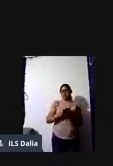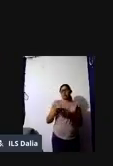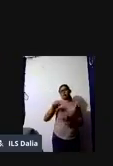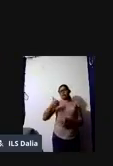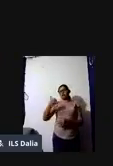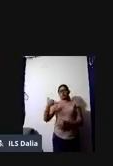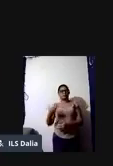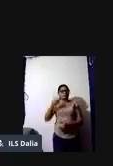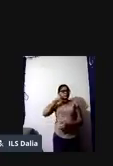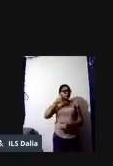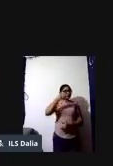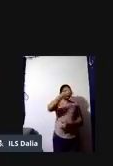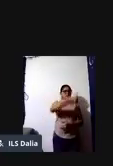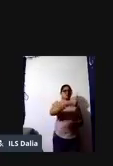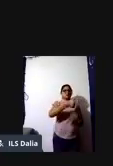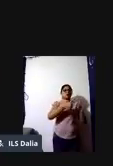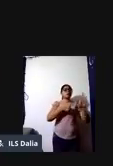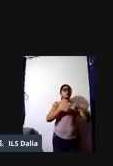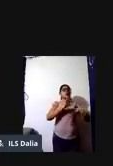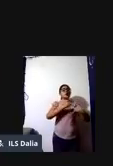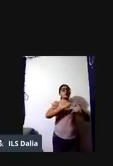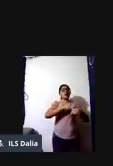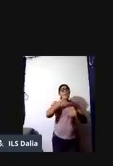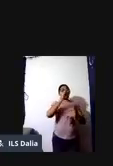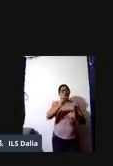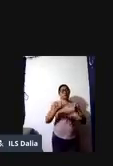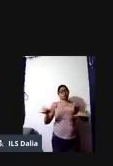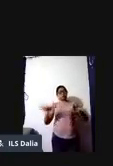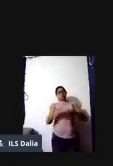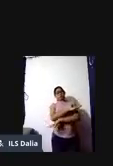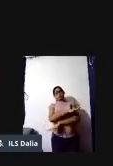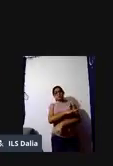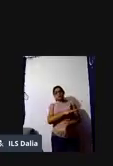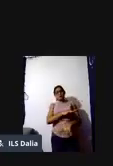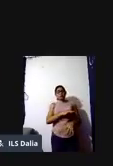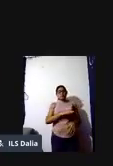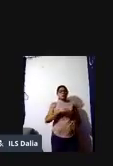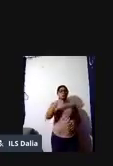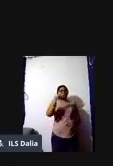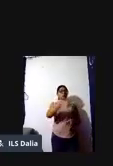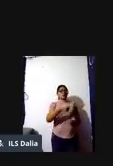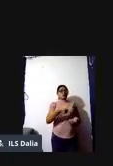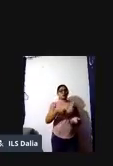que iba a haber un cambio abismal o abrupto dentro de su